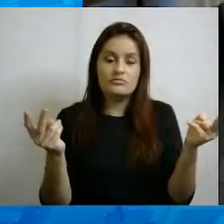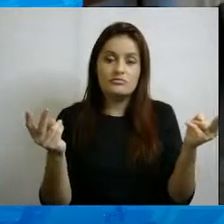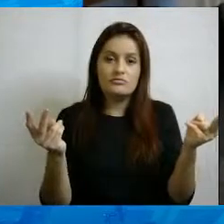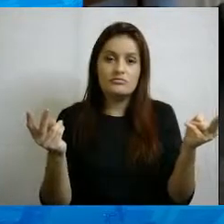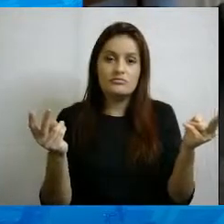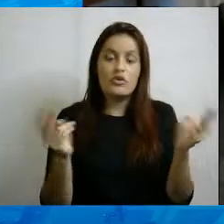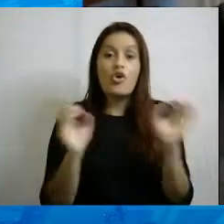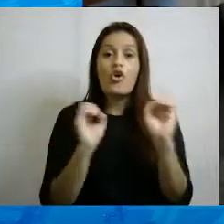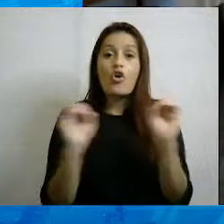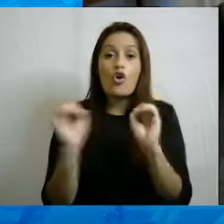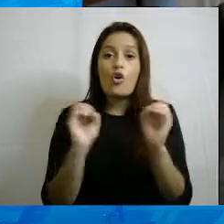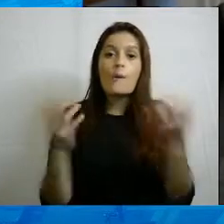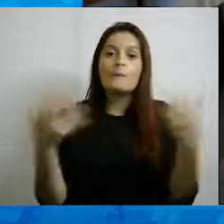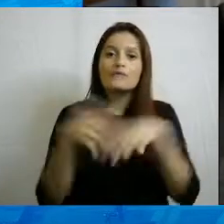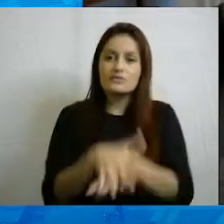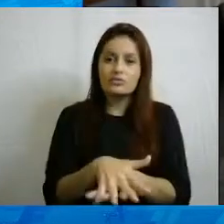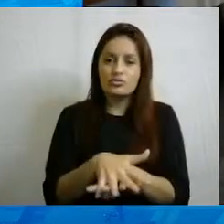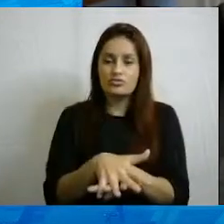o comisiones mixtas.